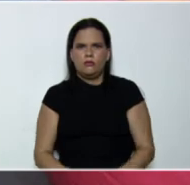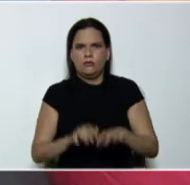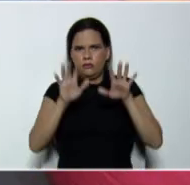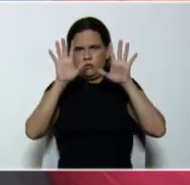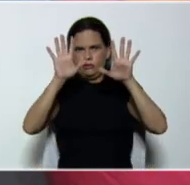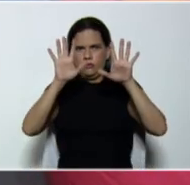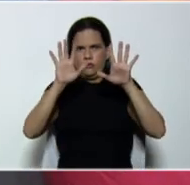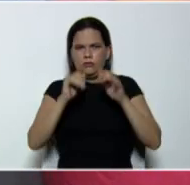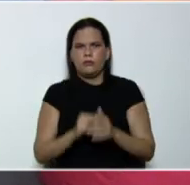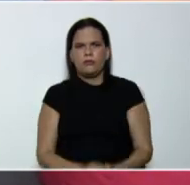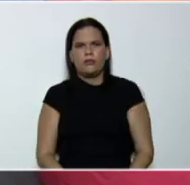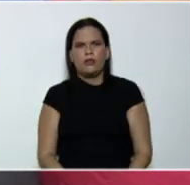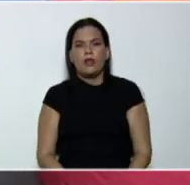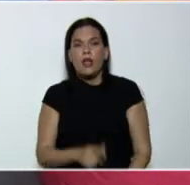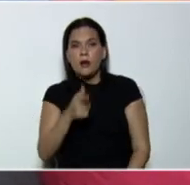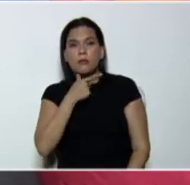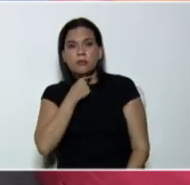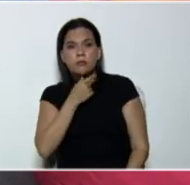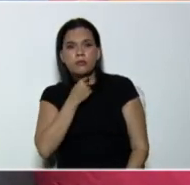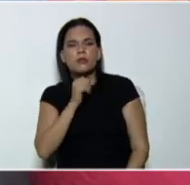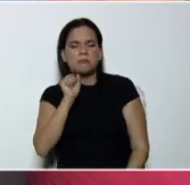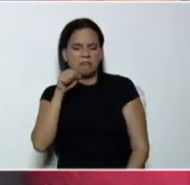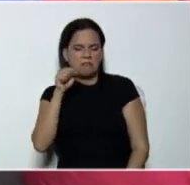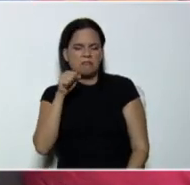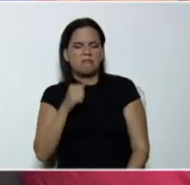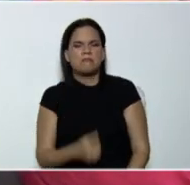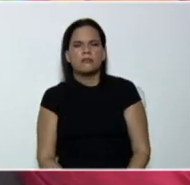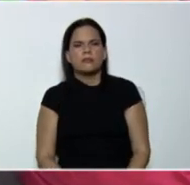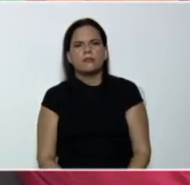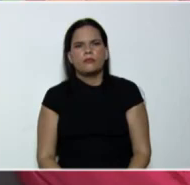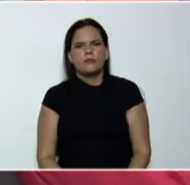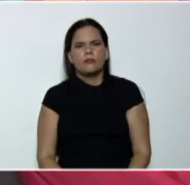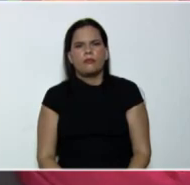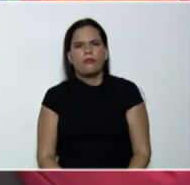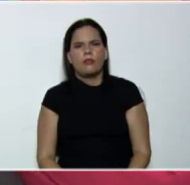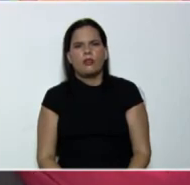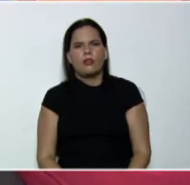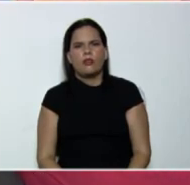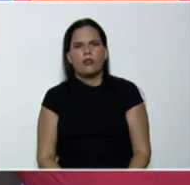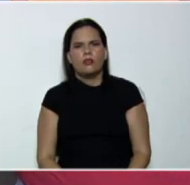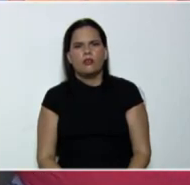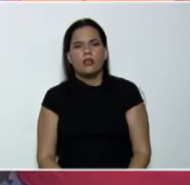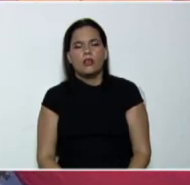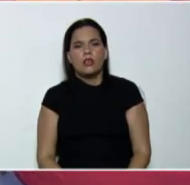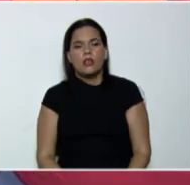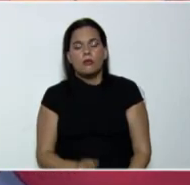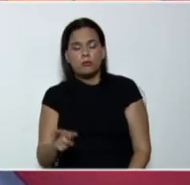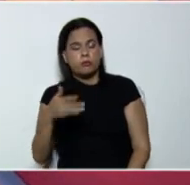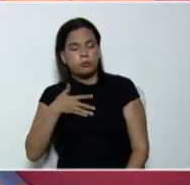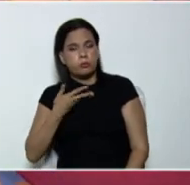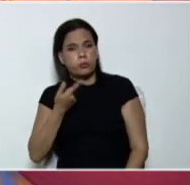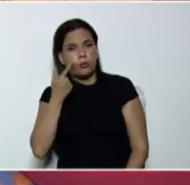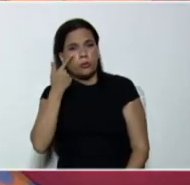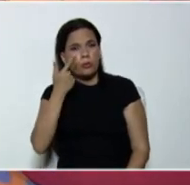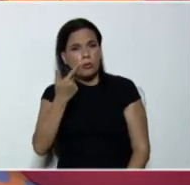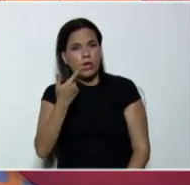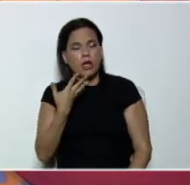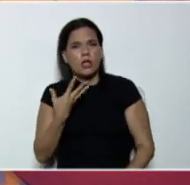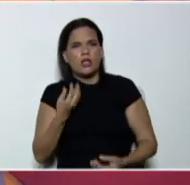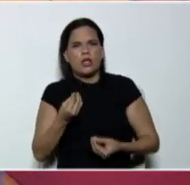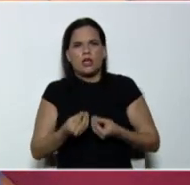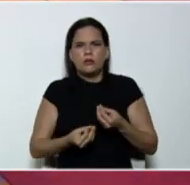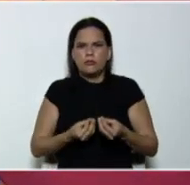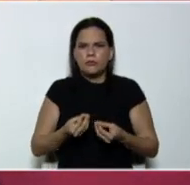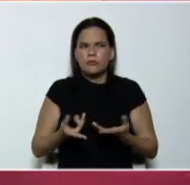1, 2, 3, 4, 5, 6, 7, 8, 9 y el 10. ¿Es divertido? Sí, es muy divertido. Aparte de que, si pueden apreciar, están